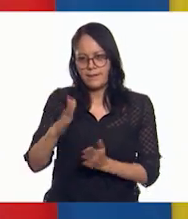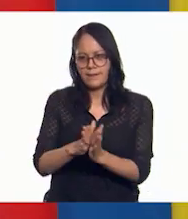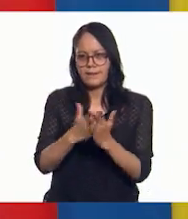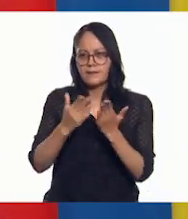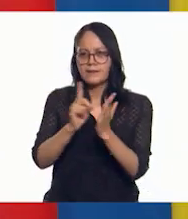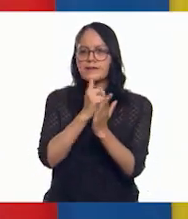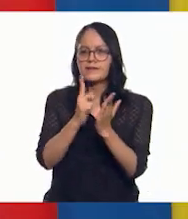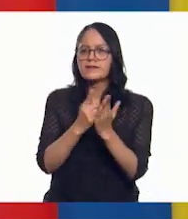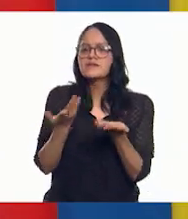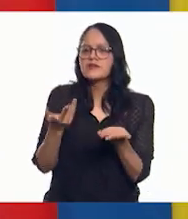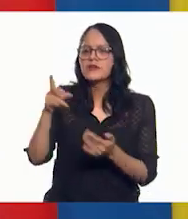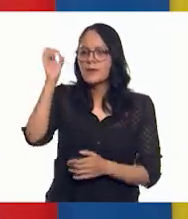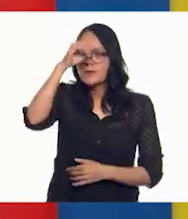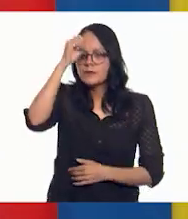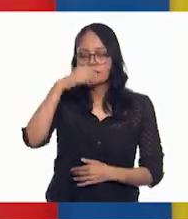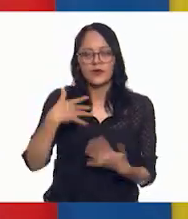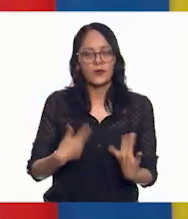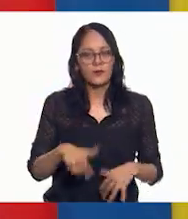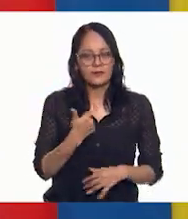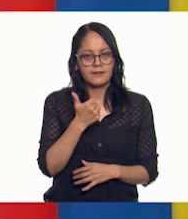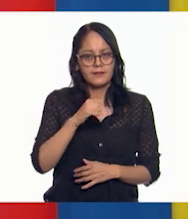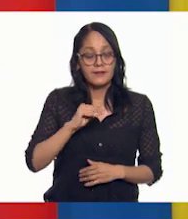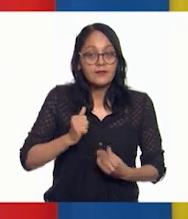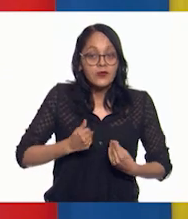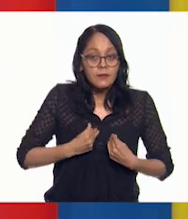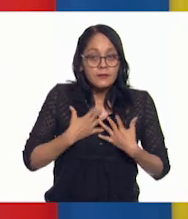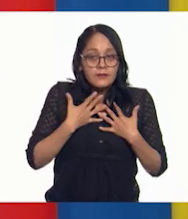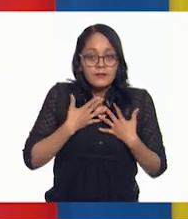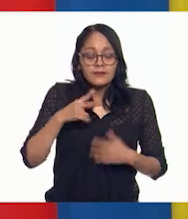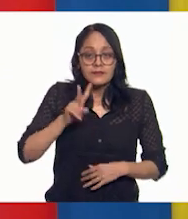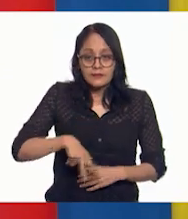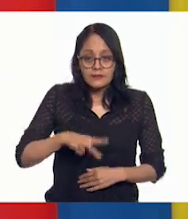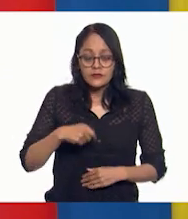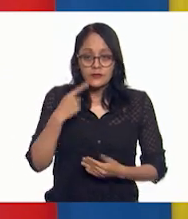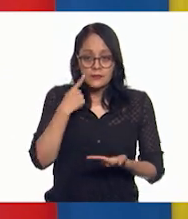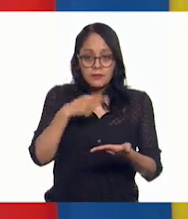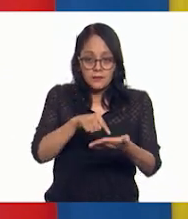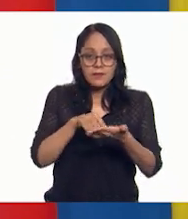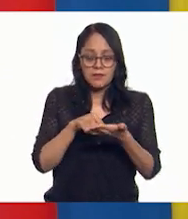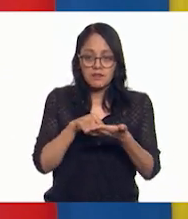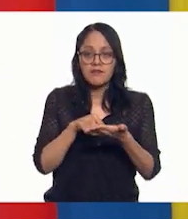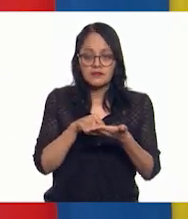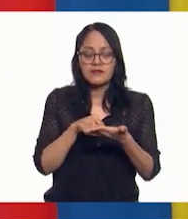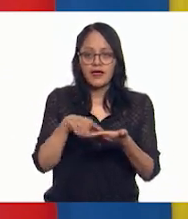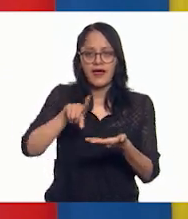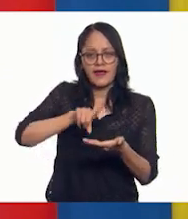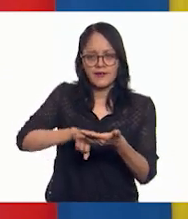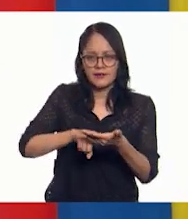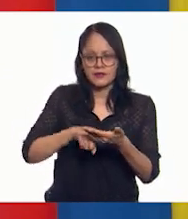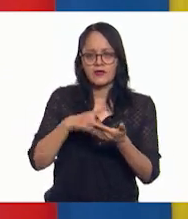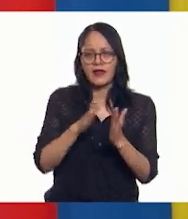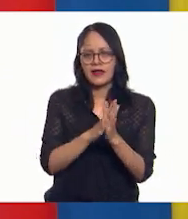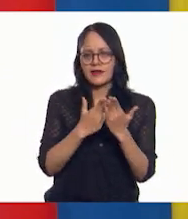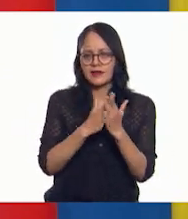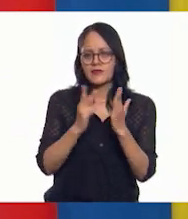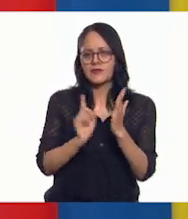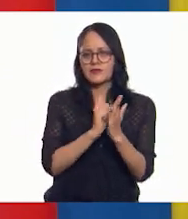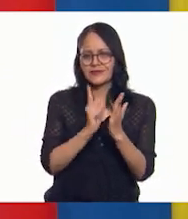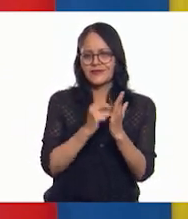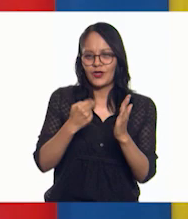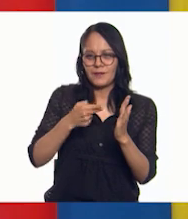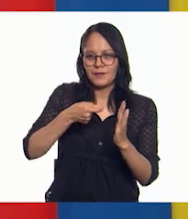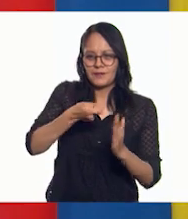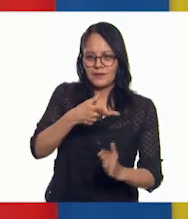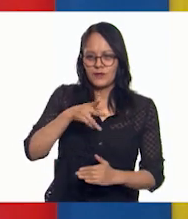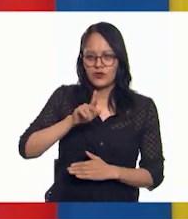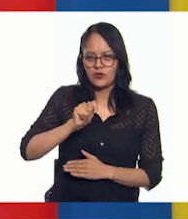¿qué te puedo decir? Estoy muy emocionada. Me fascina el motivo del poema, es decir, mi querido tumbaburros, a quien comienzo